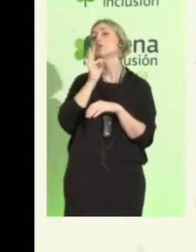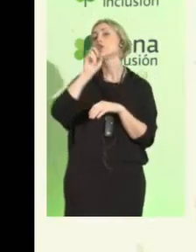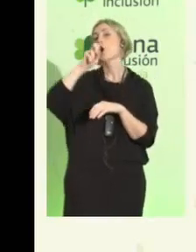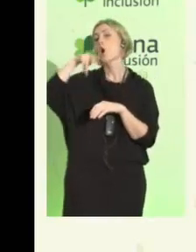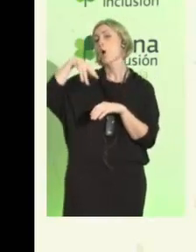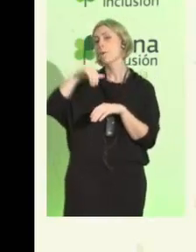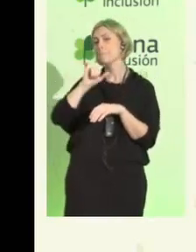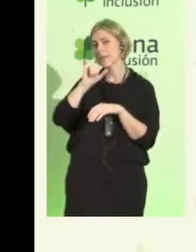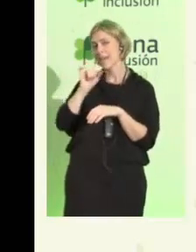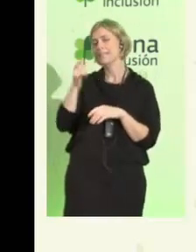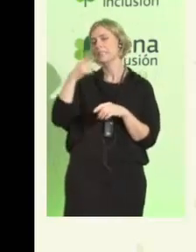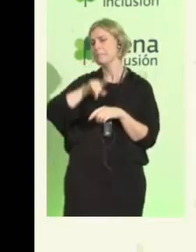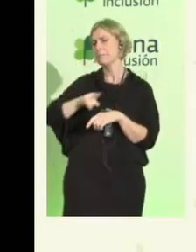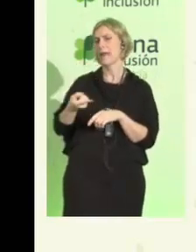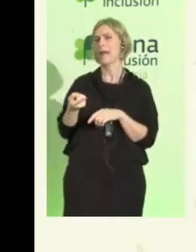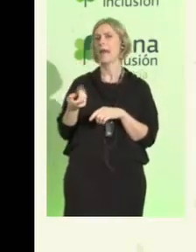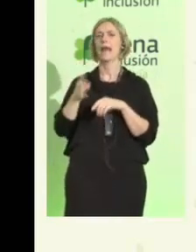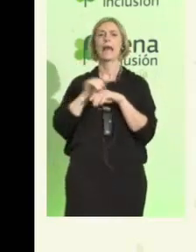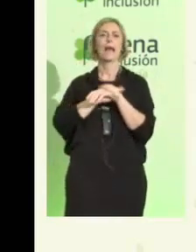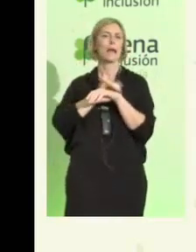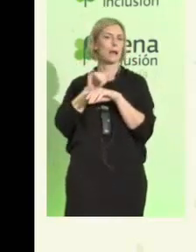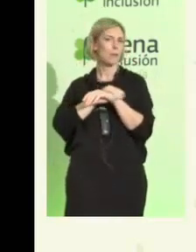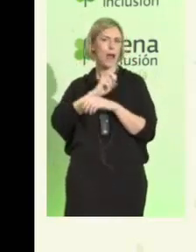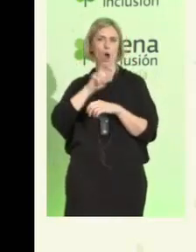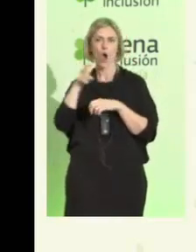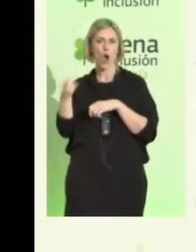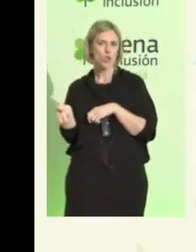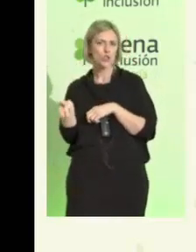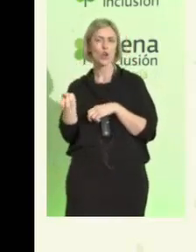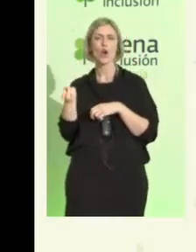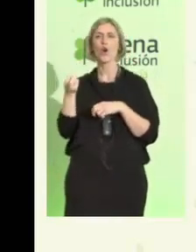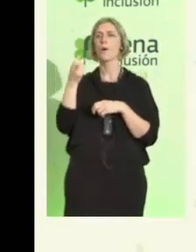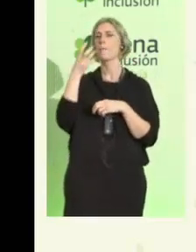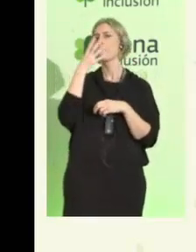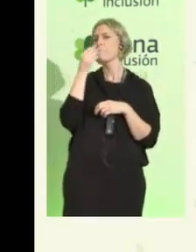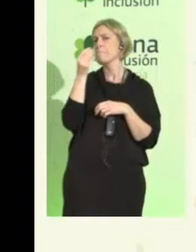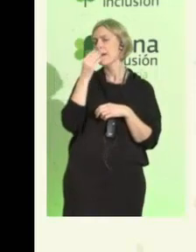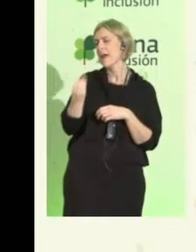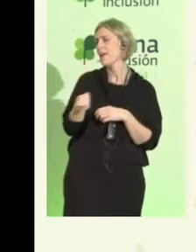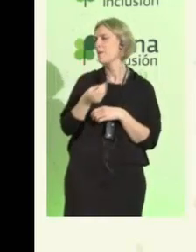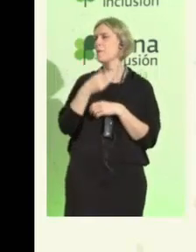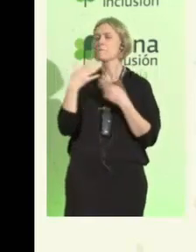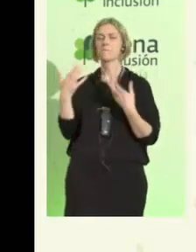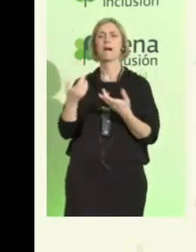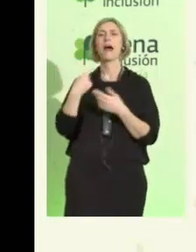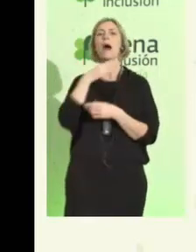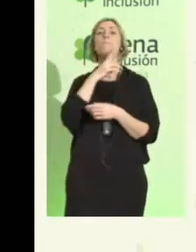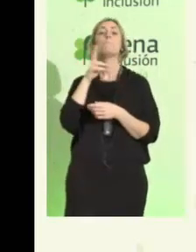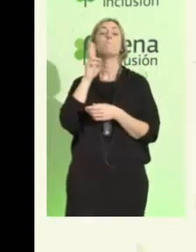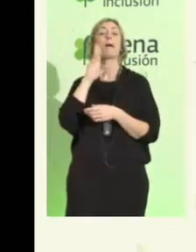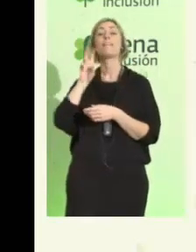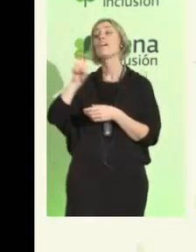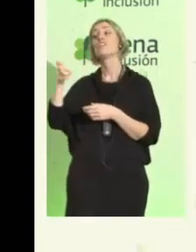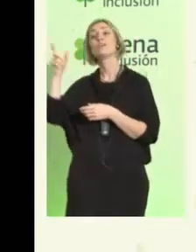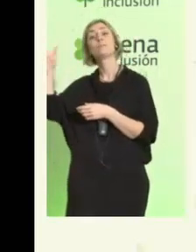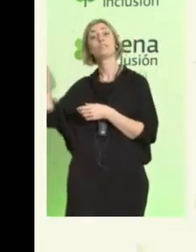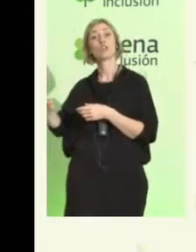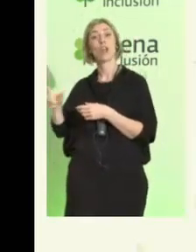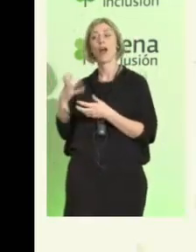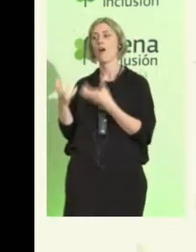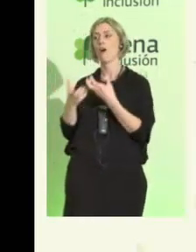otras mascotas. Había la madre de alguien que le gusta mucho cocinar